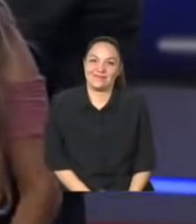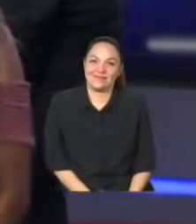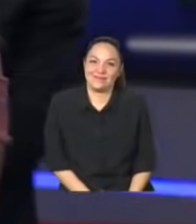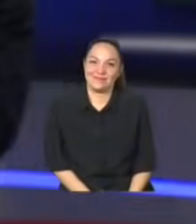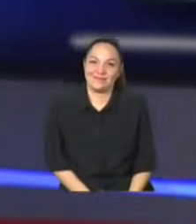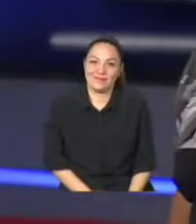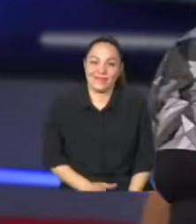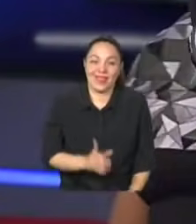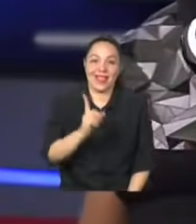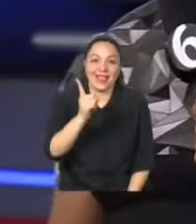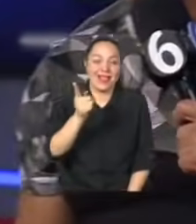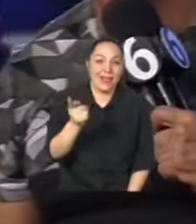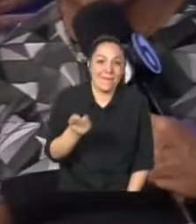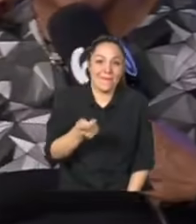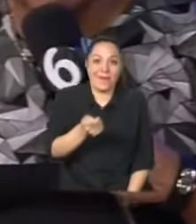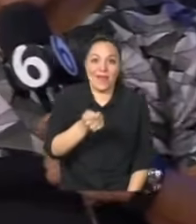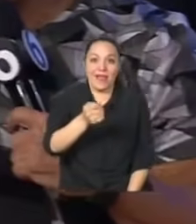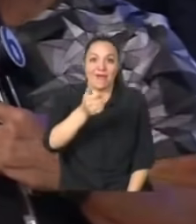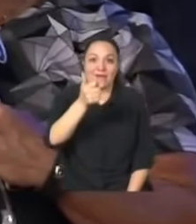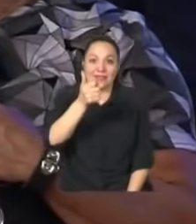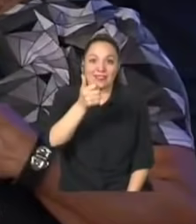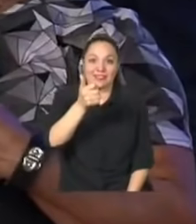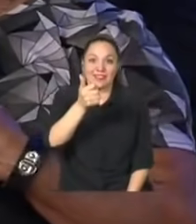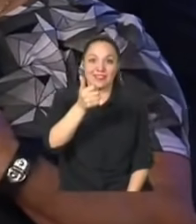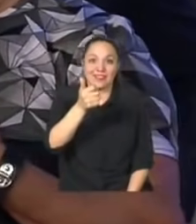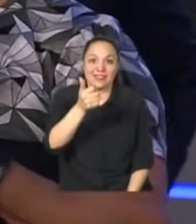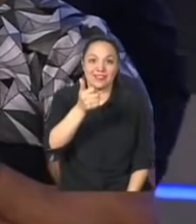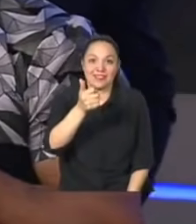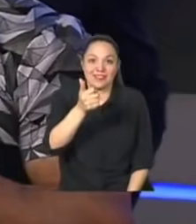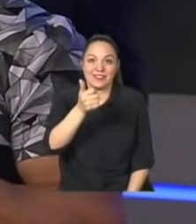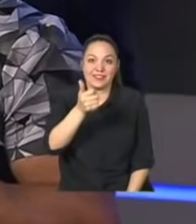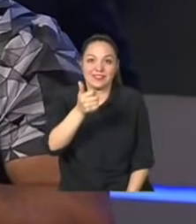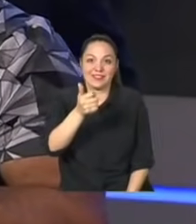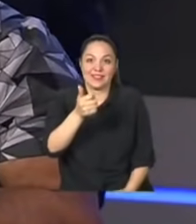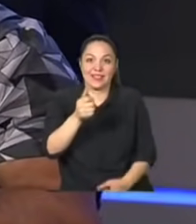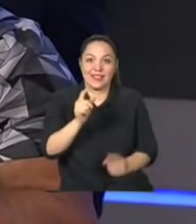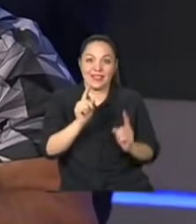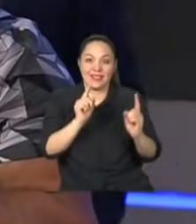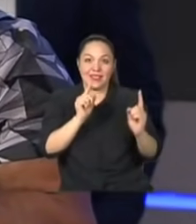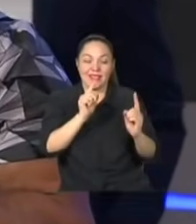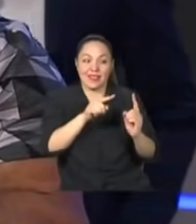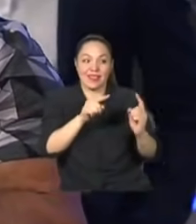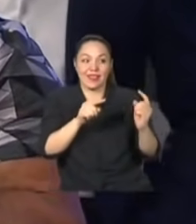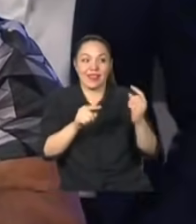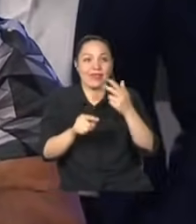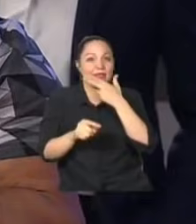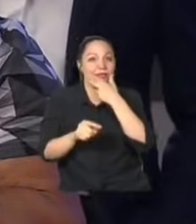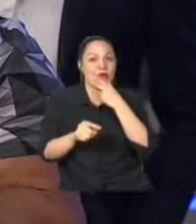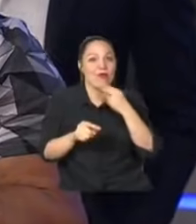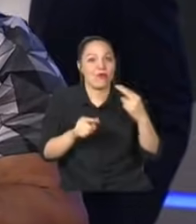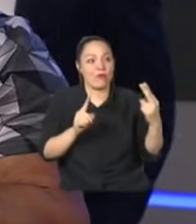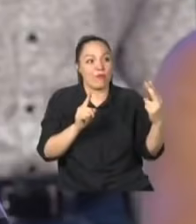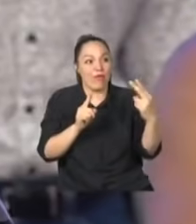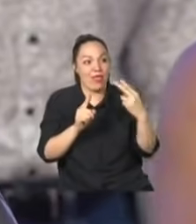Es la primera vez que me pasa en la vida que veo que un hombre está enamorado de mí.